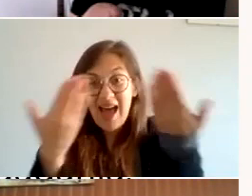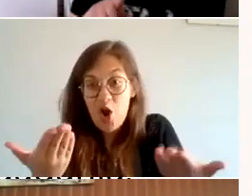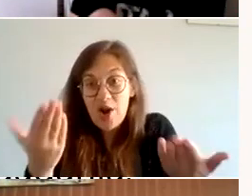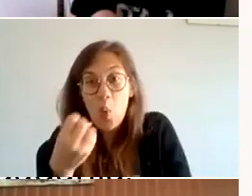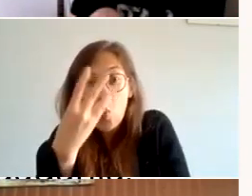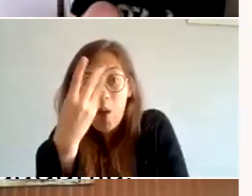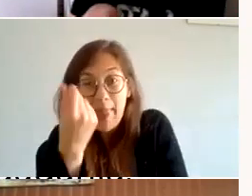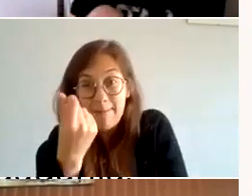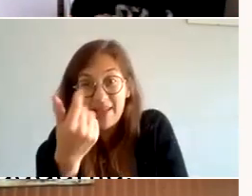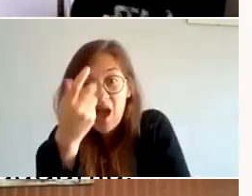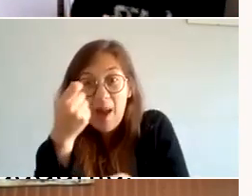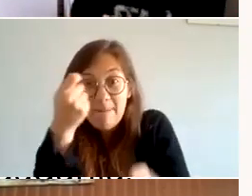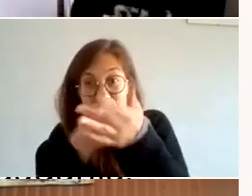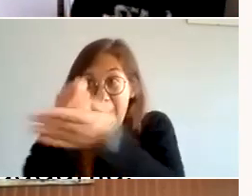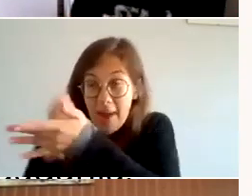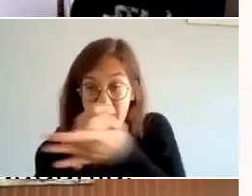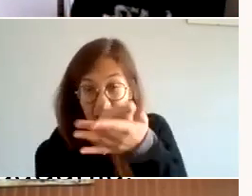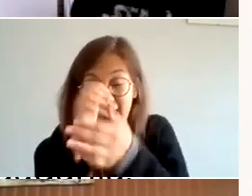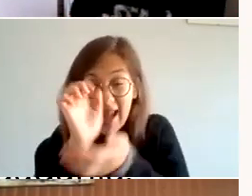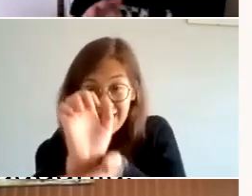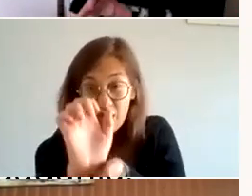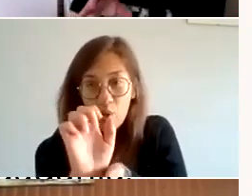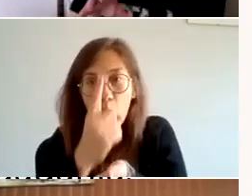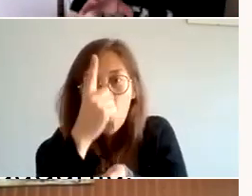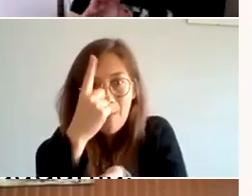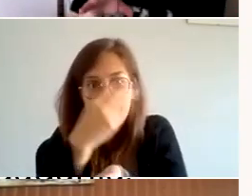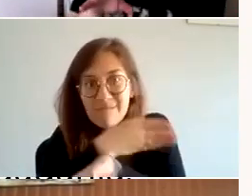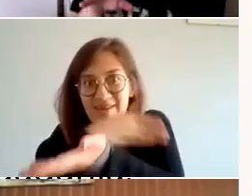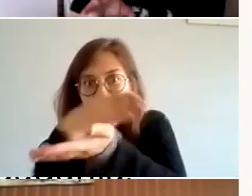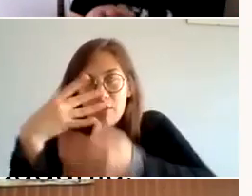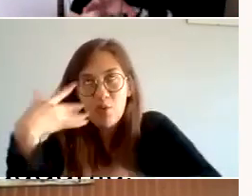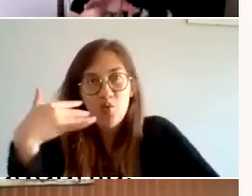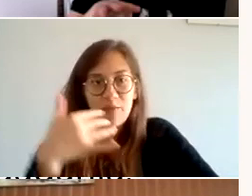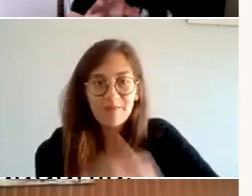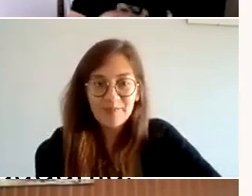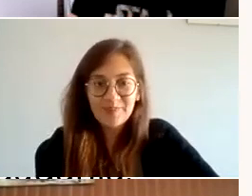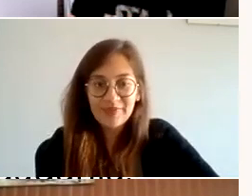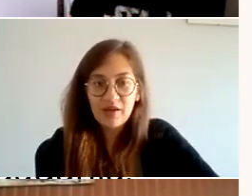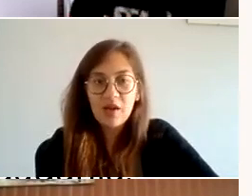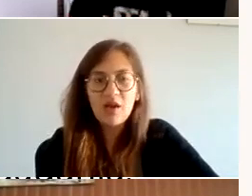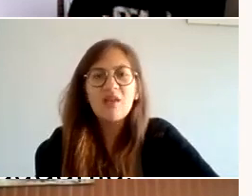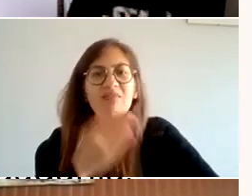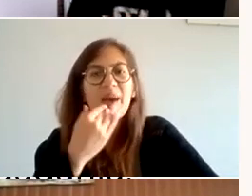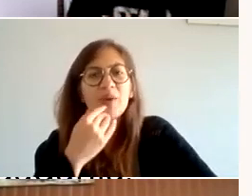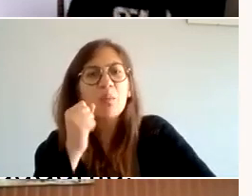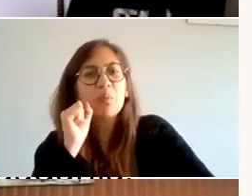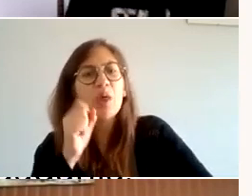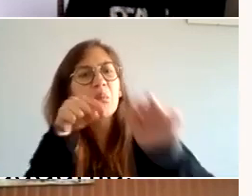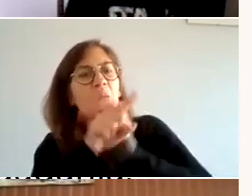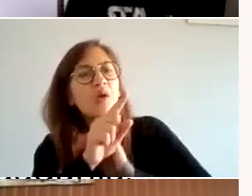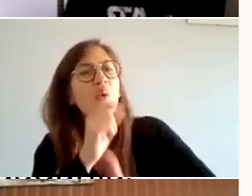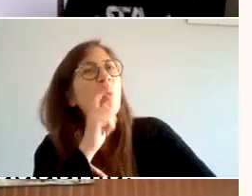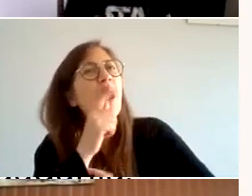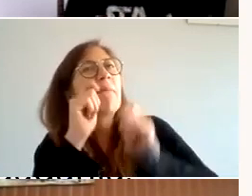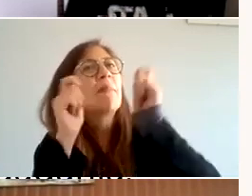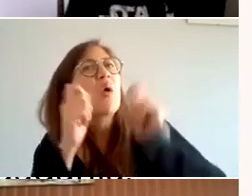tipo de compras se realizaron o sea, en qué tipo de artículos se realizaron estas compras, ¿ya?